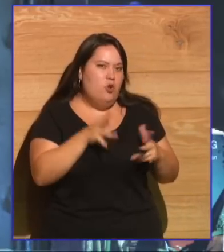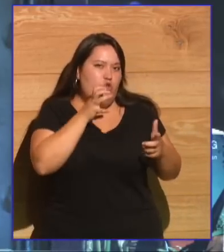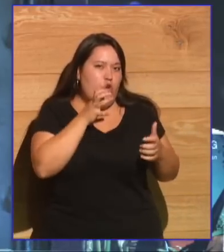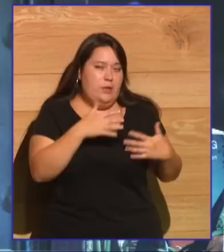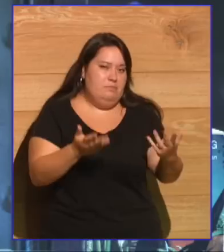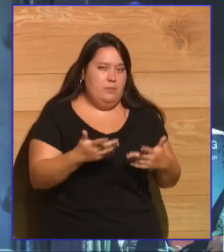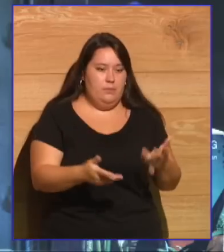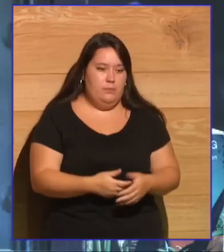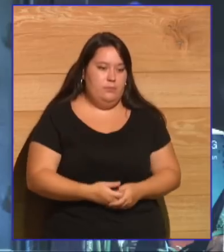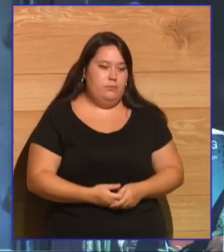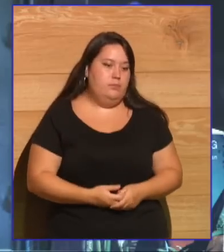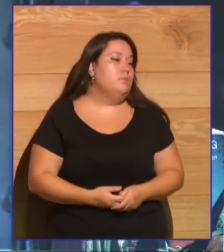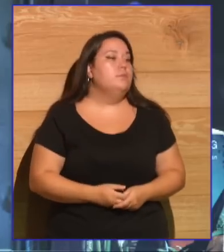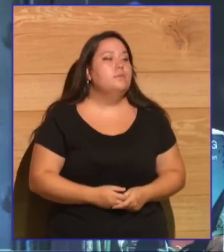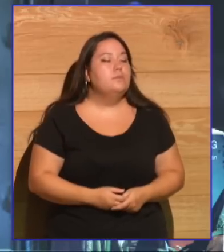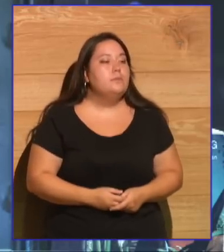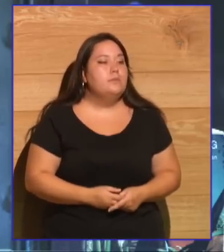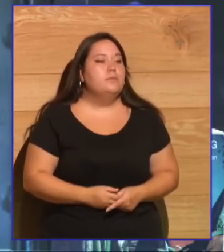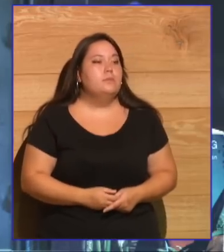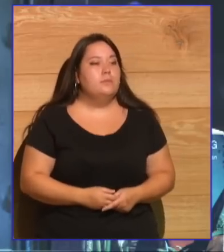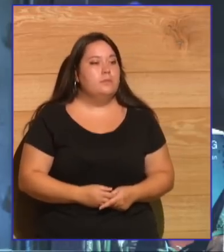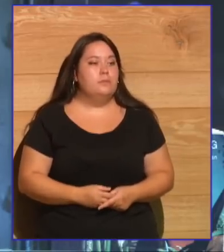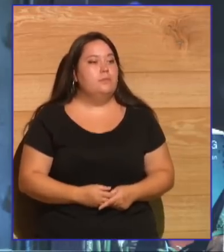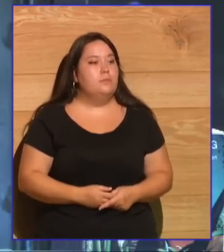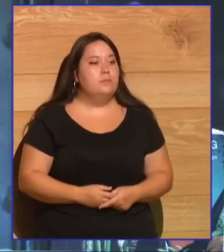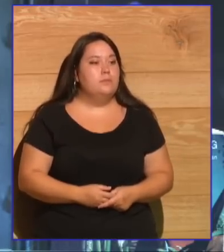un cocodrilo no es ósea